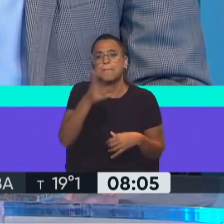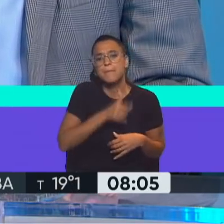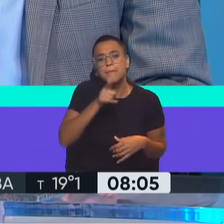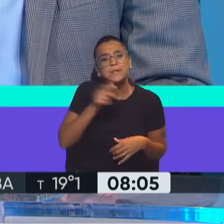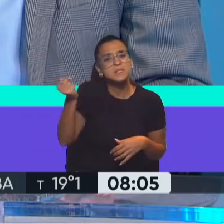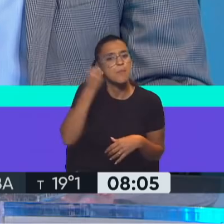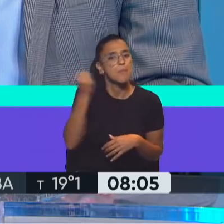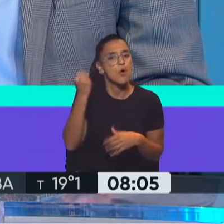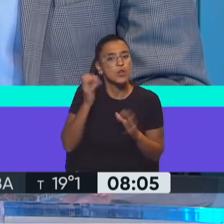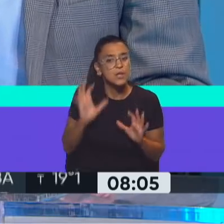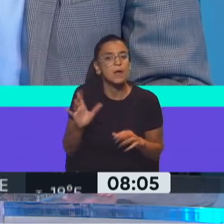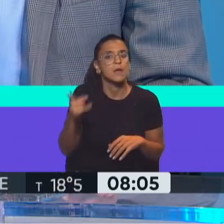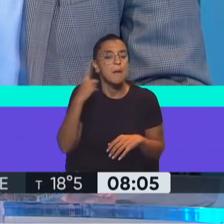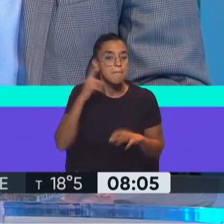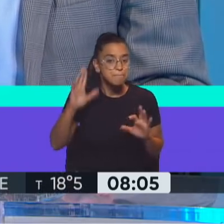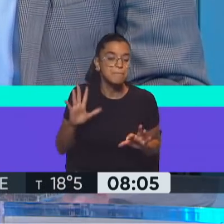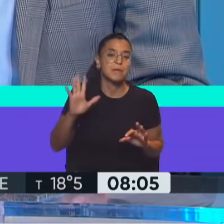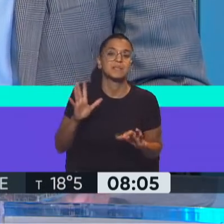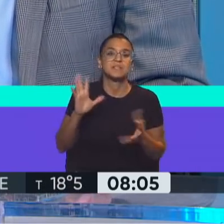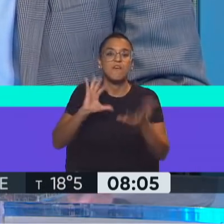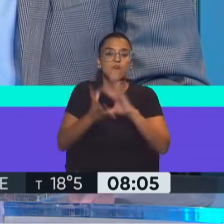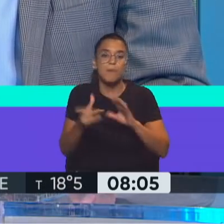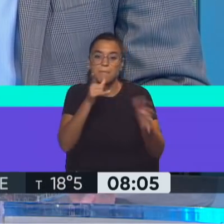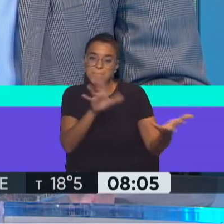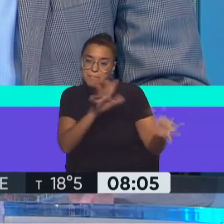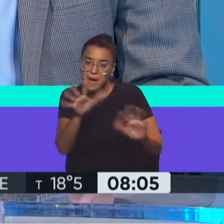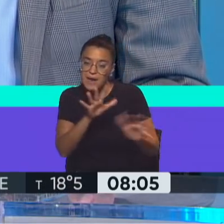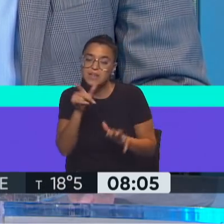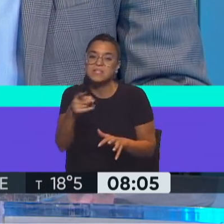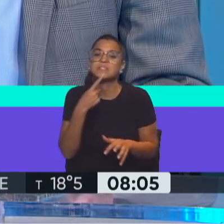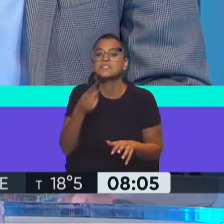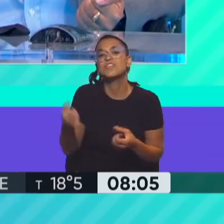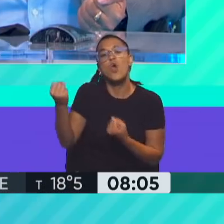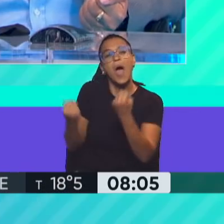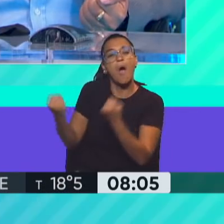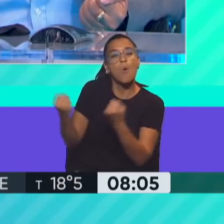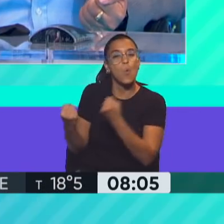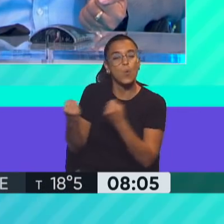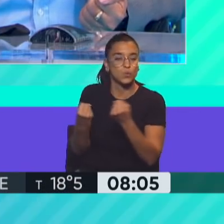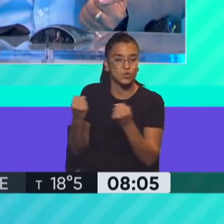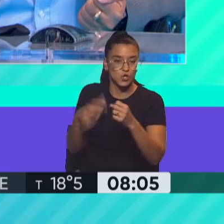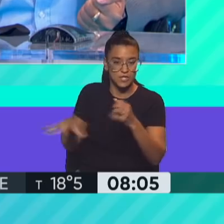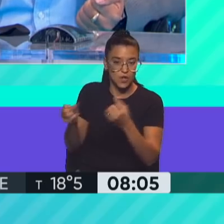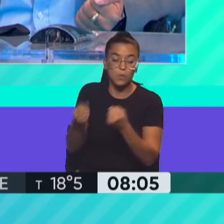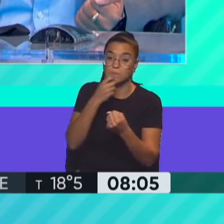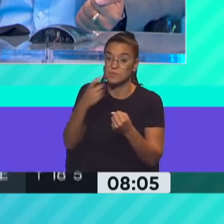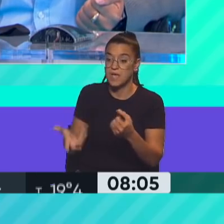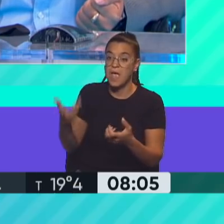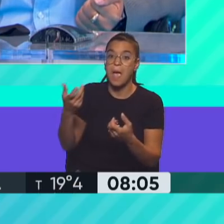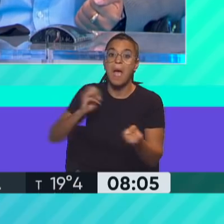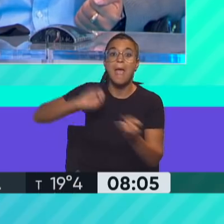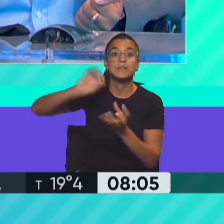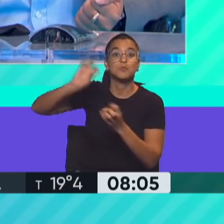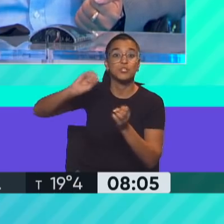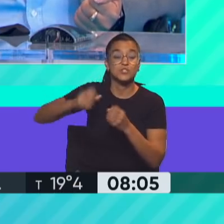es tal vez pensar en un esquema similar al que tiene el sector automotriz que cuando se aumentan las exportaciones